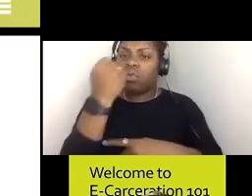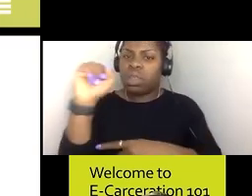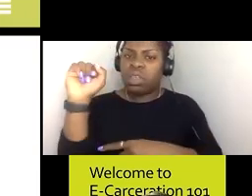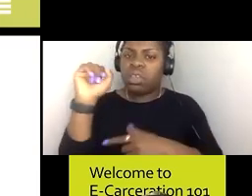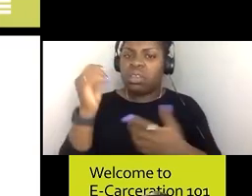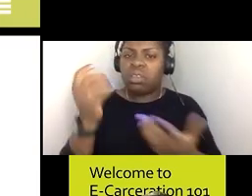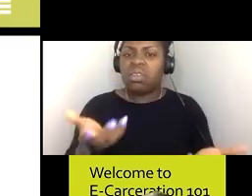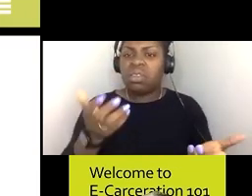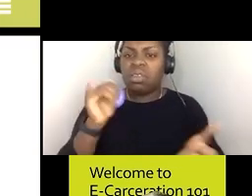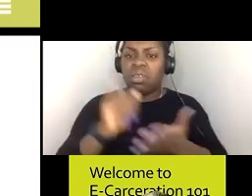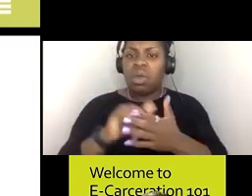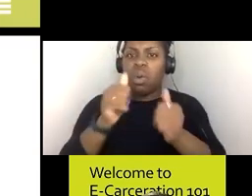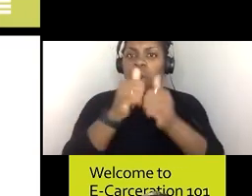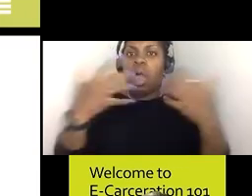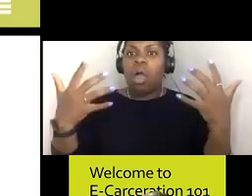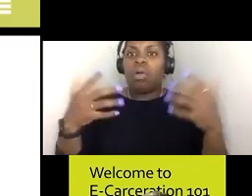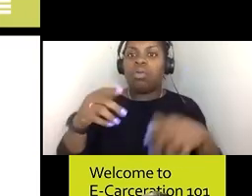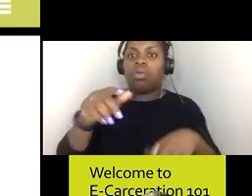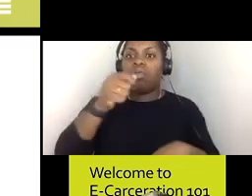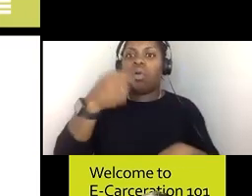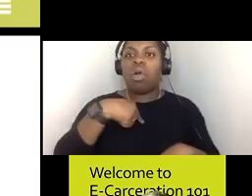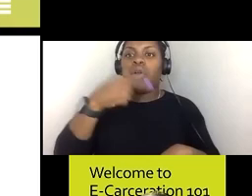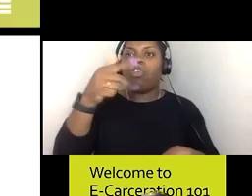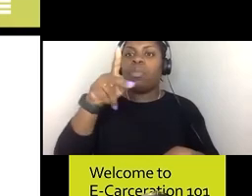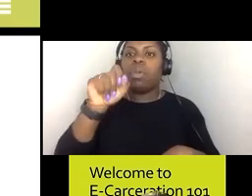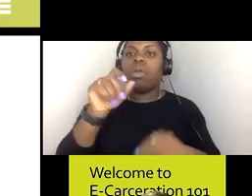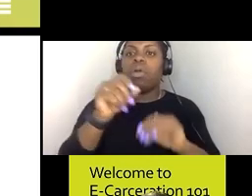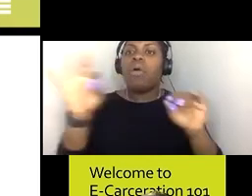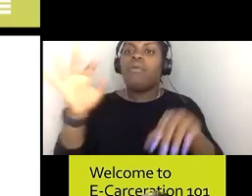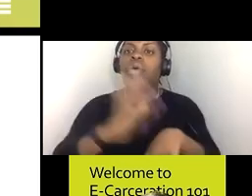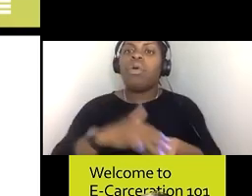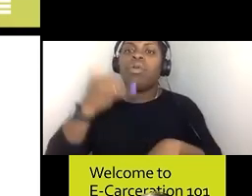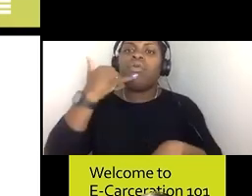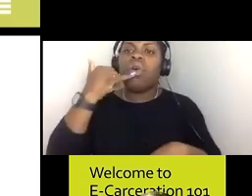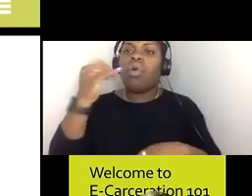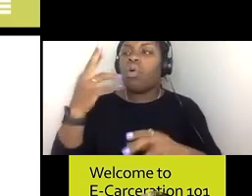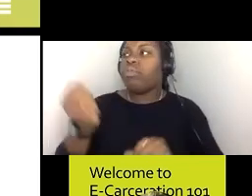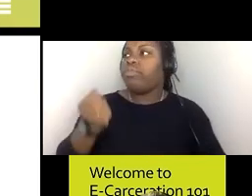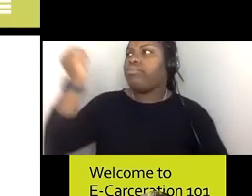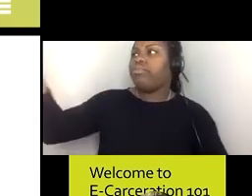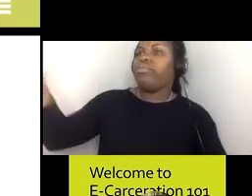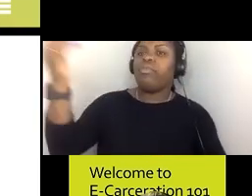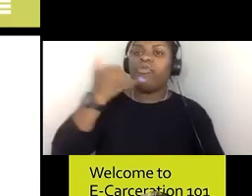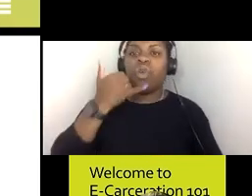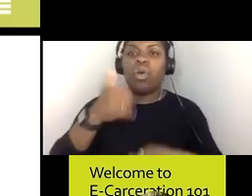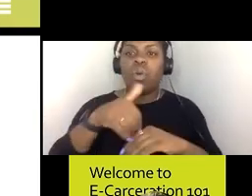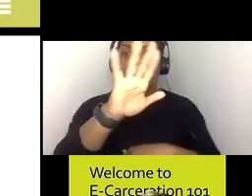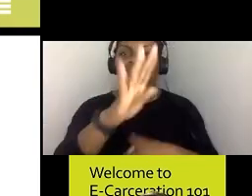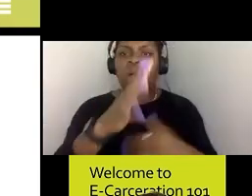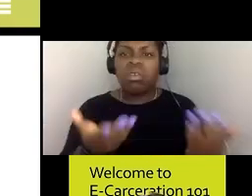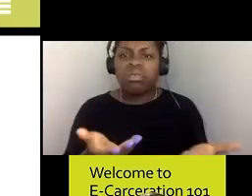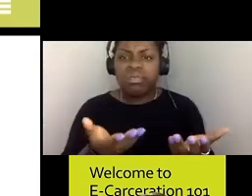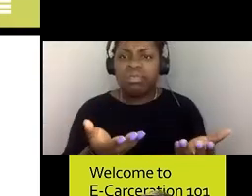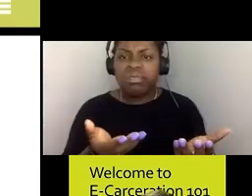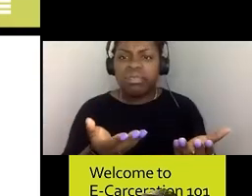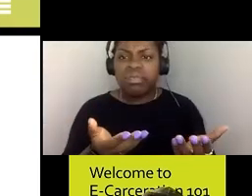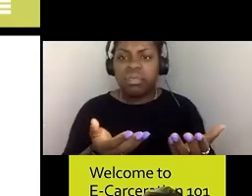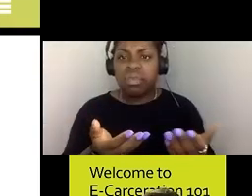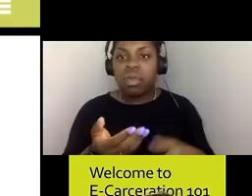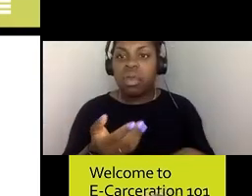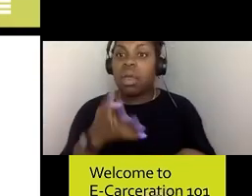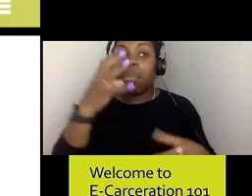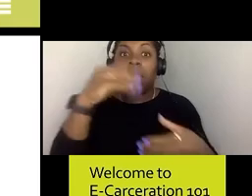podemos resistir esto sin solamente apagar nuestro GPS, nuestro teléfono o